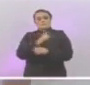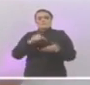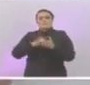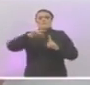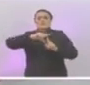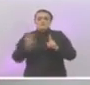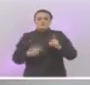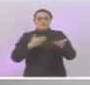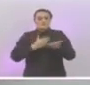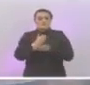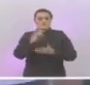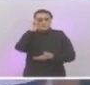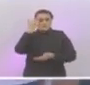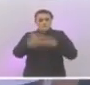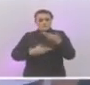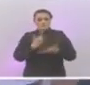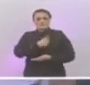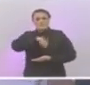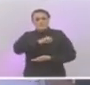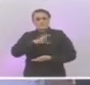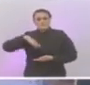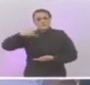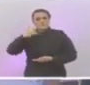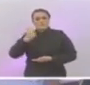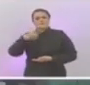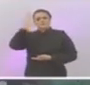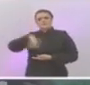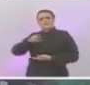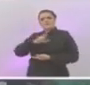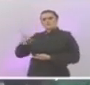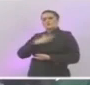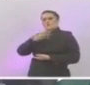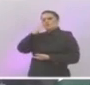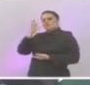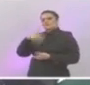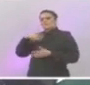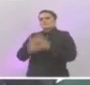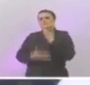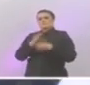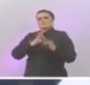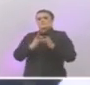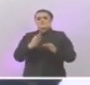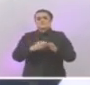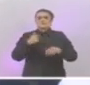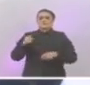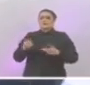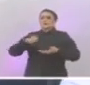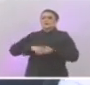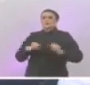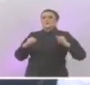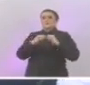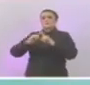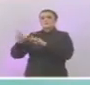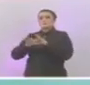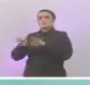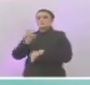nacional en acceso a los servicios de salud, esfuerzo en el cual reconozco el compromiso de quienes trabajan en los servicios de salud del Estado y en